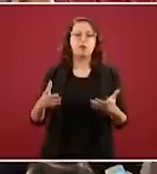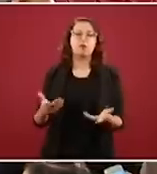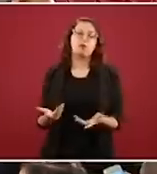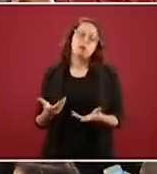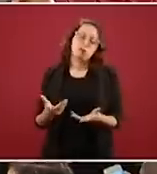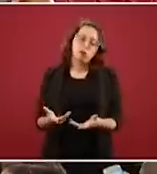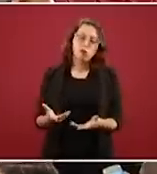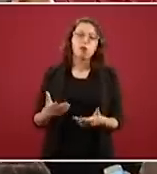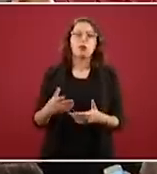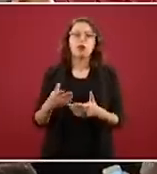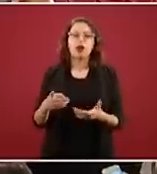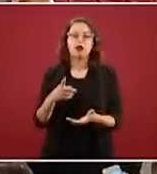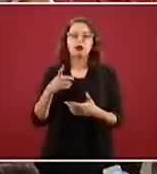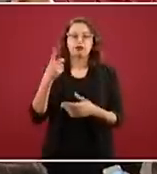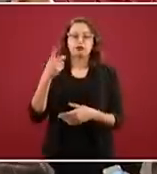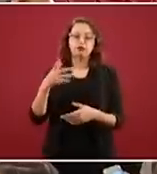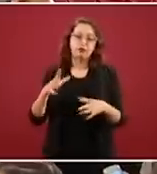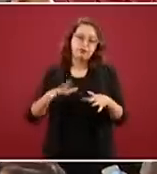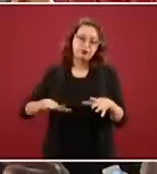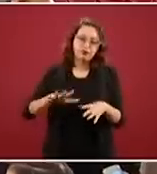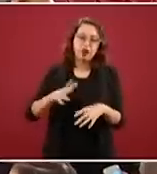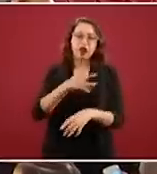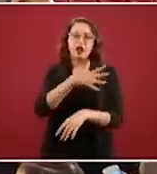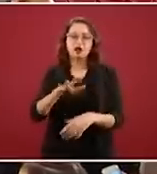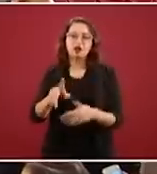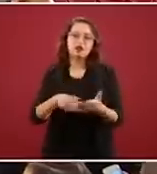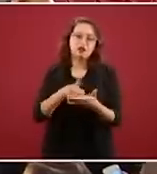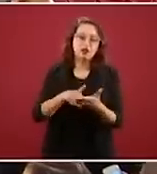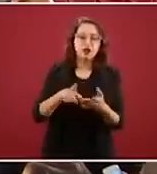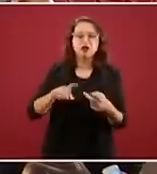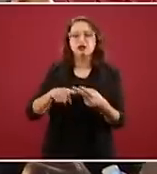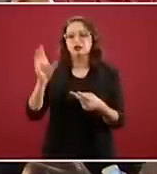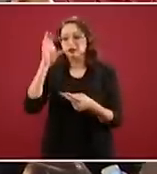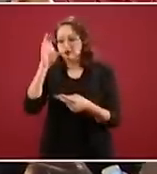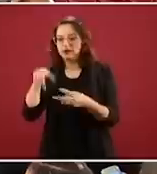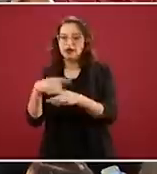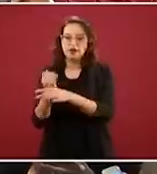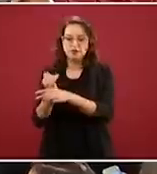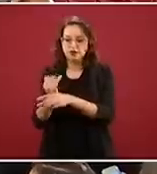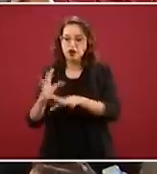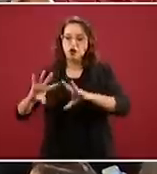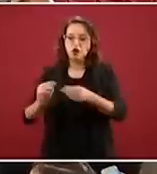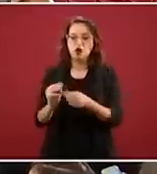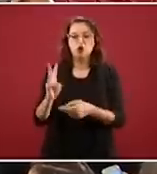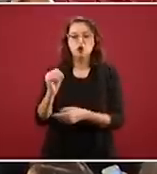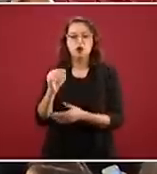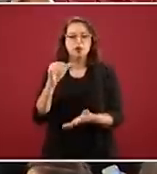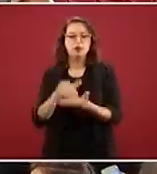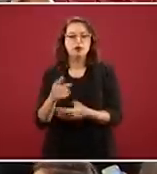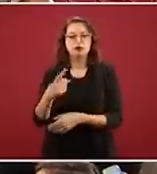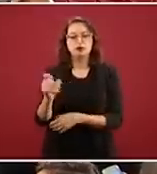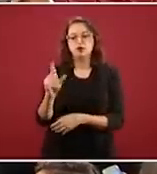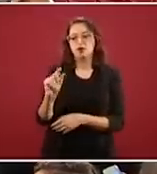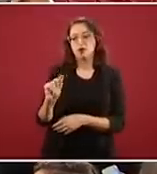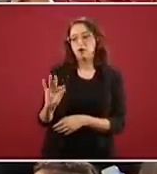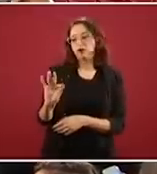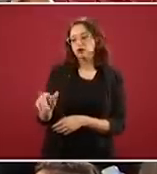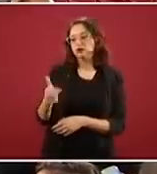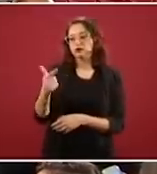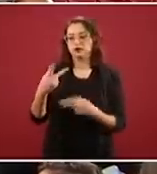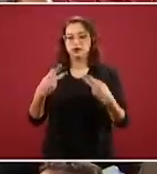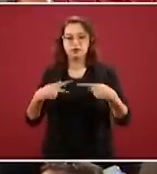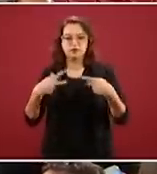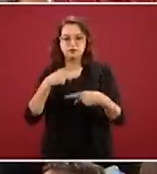Científica, Inteligencia e investigación. Esto nos hace un efectivo de 9.147 elementos